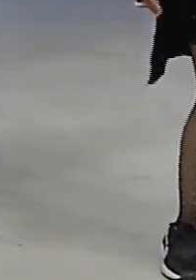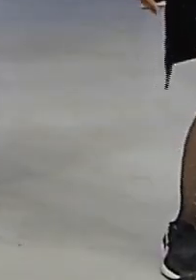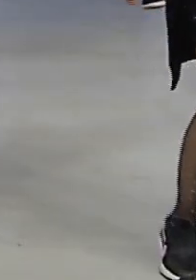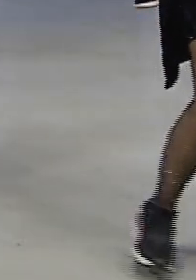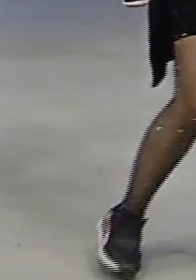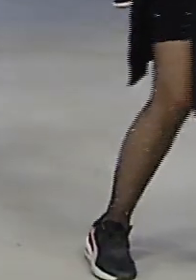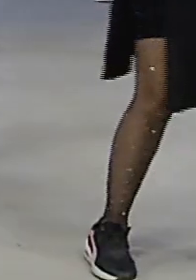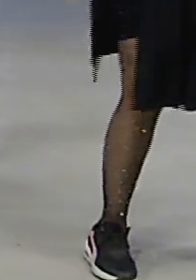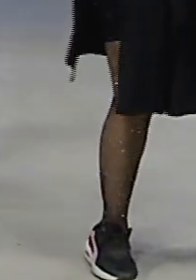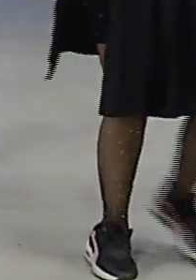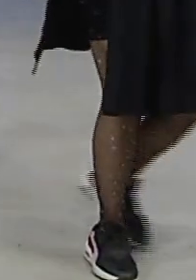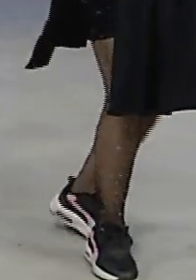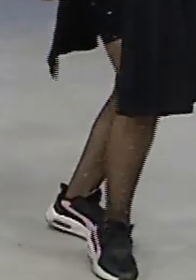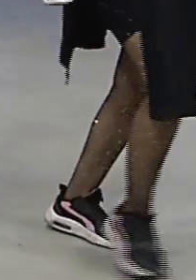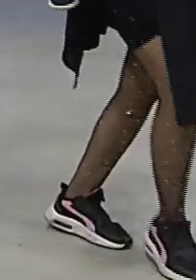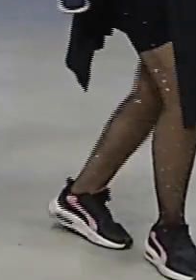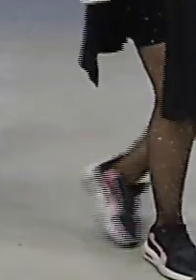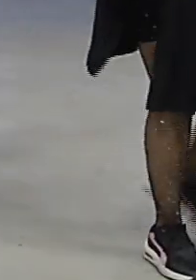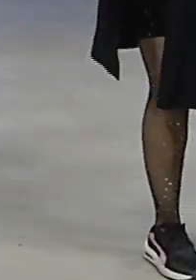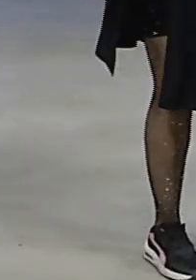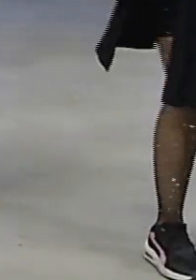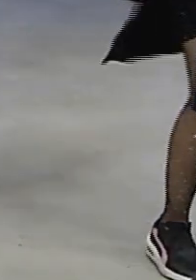la negrita